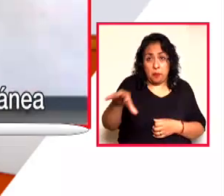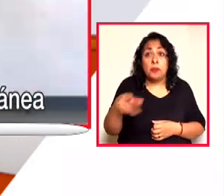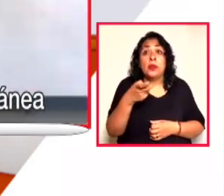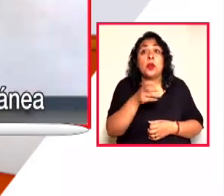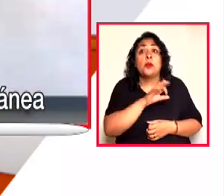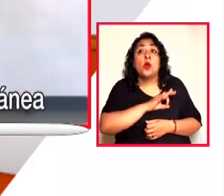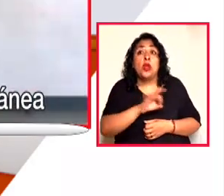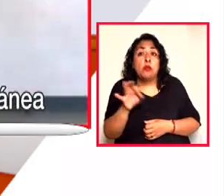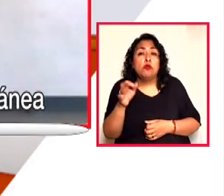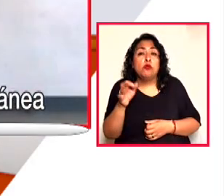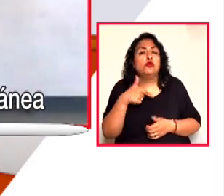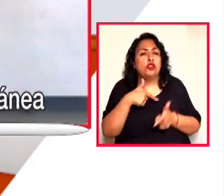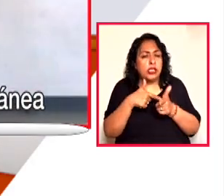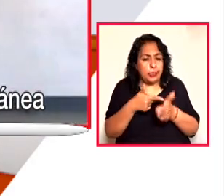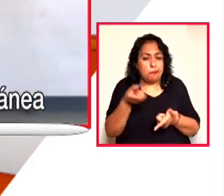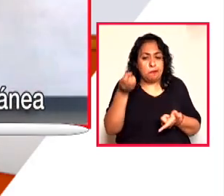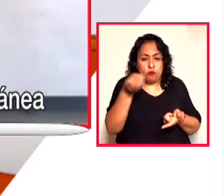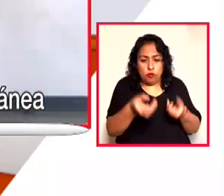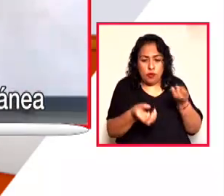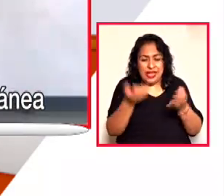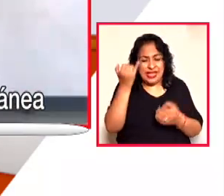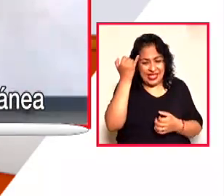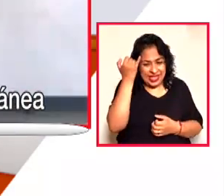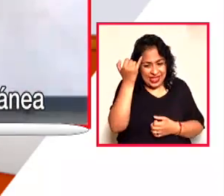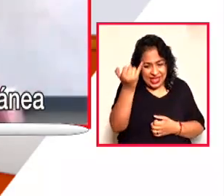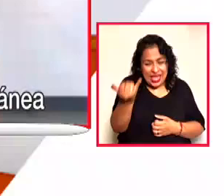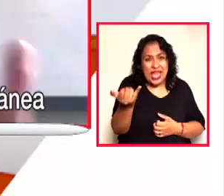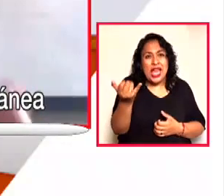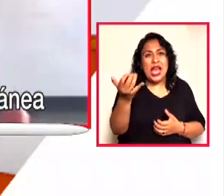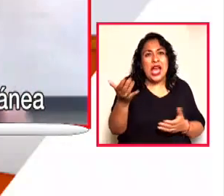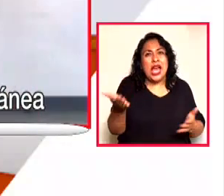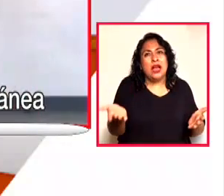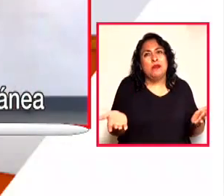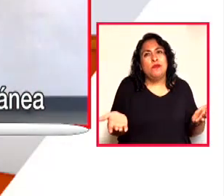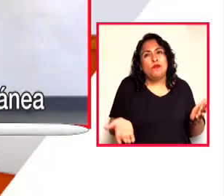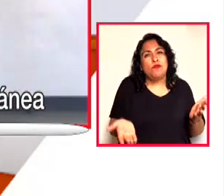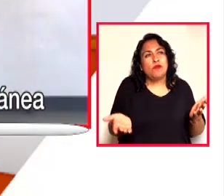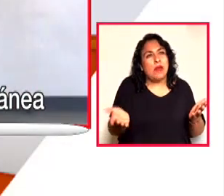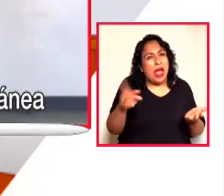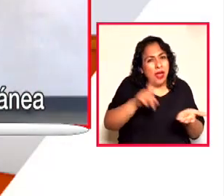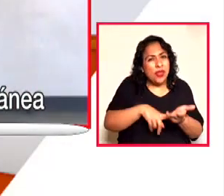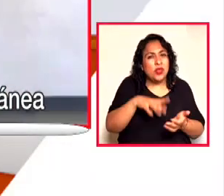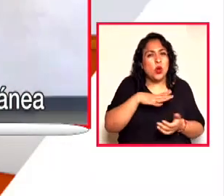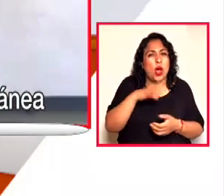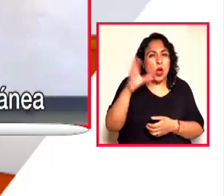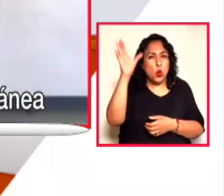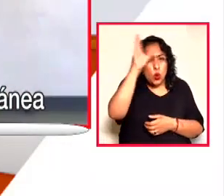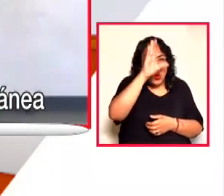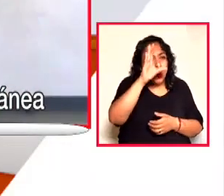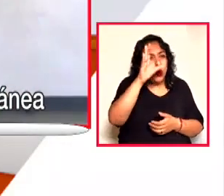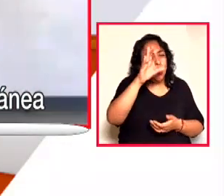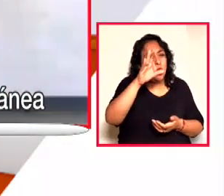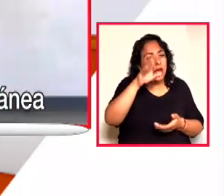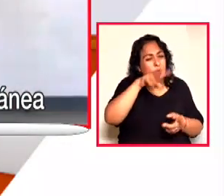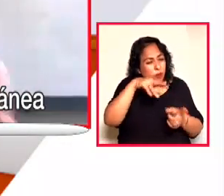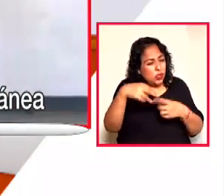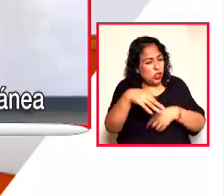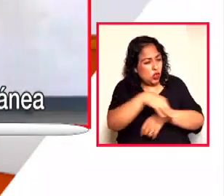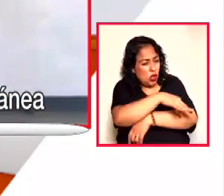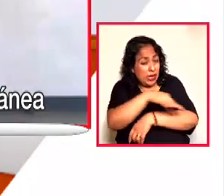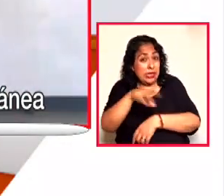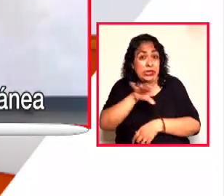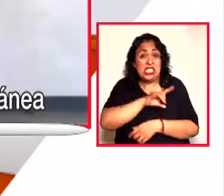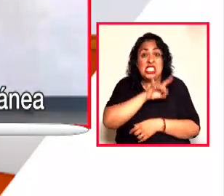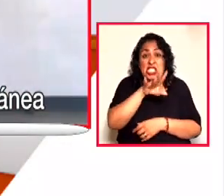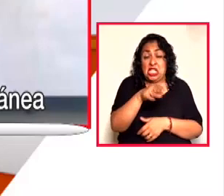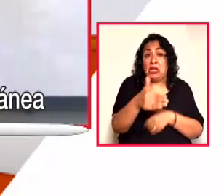seguir contribuyendo a esa idea de construcción de cultura desde la arquitectura que en Chile pues, la han sabido